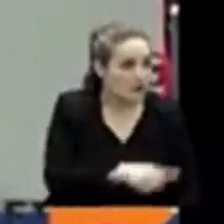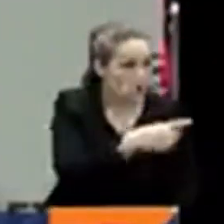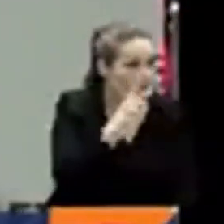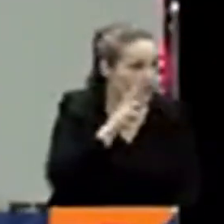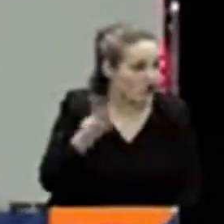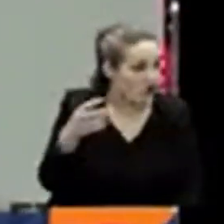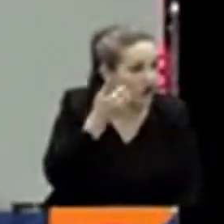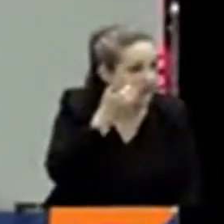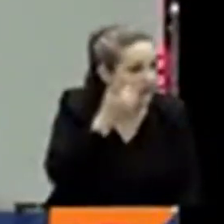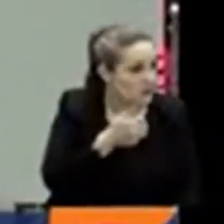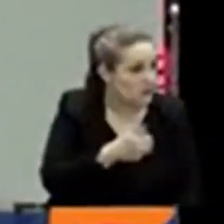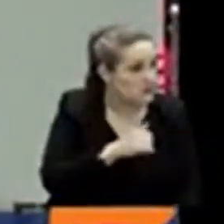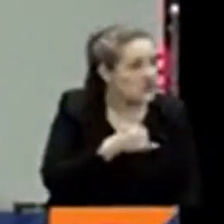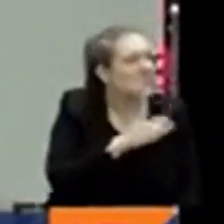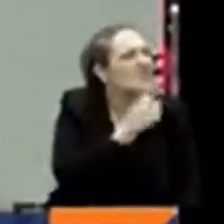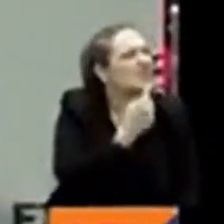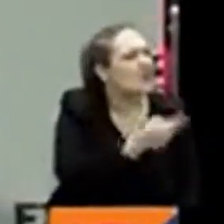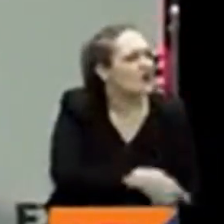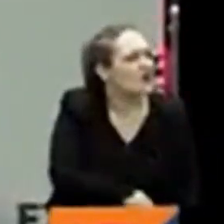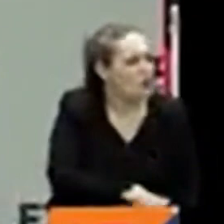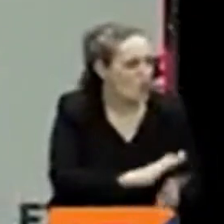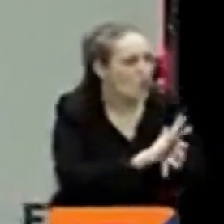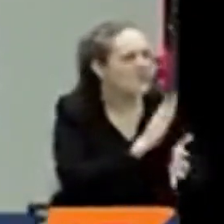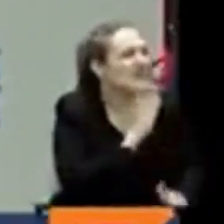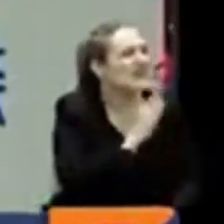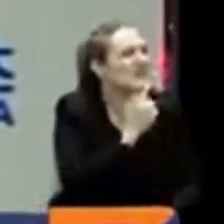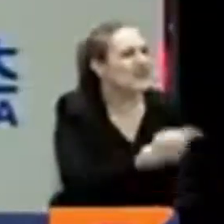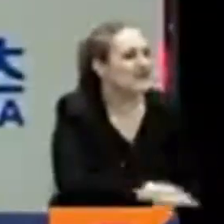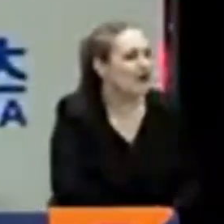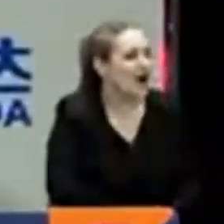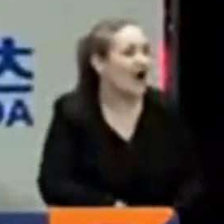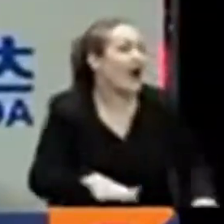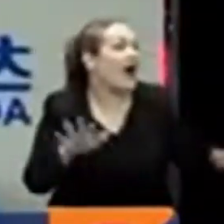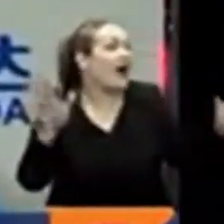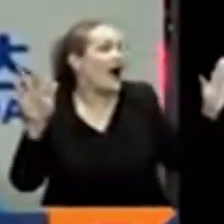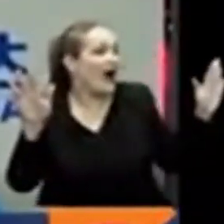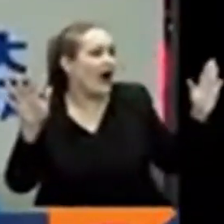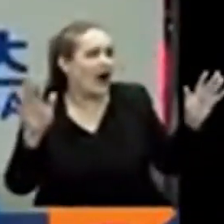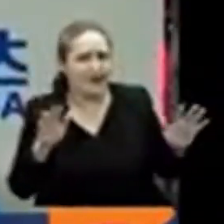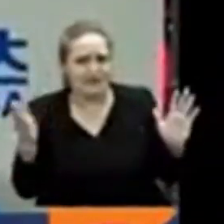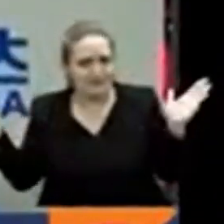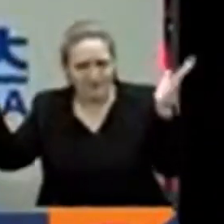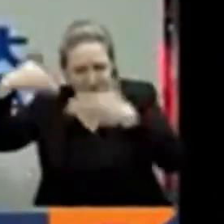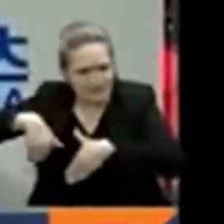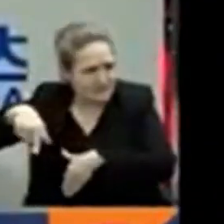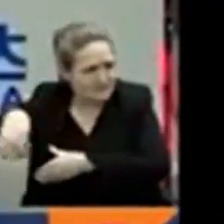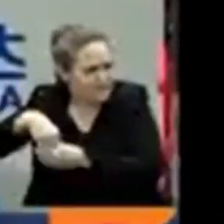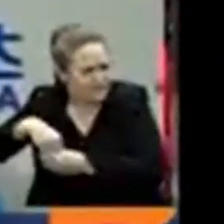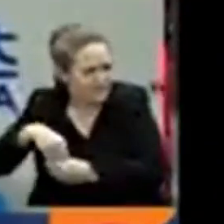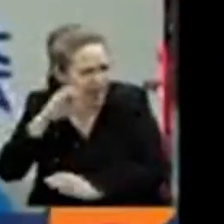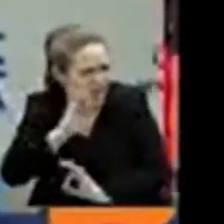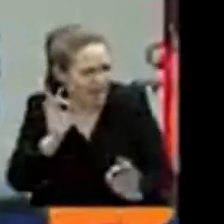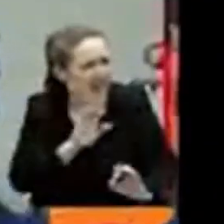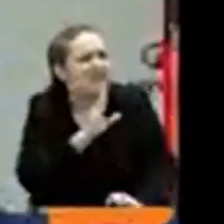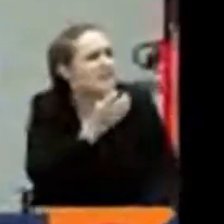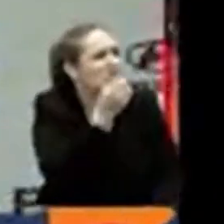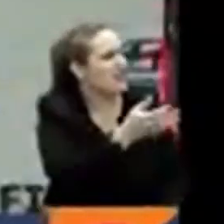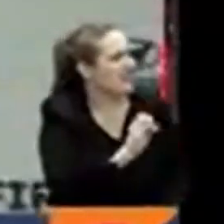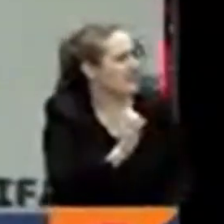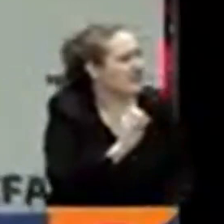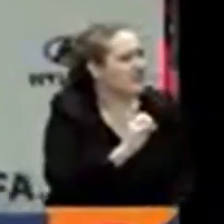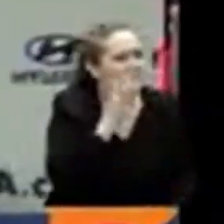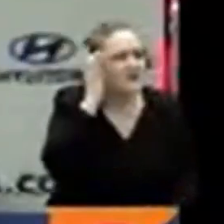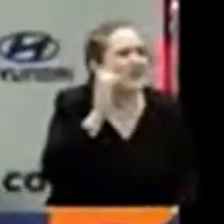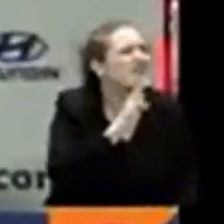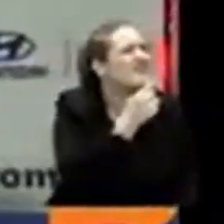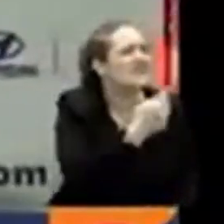cuento la situación de Rodrigo. No, no te voy a decir quién me lo dijo. El entrenamiento fue a puerta cerrada ayer, muchacho. ¿Te enoja,